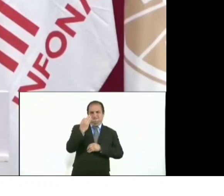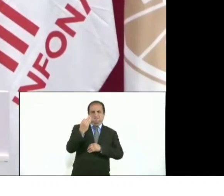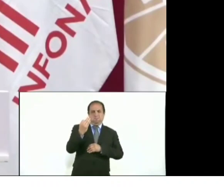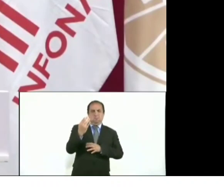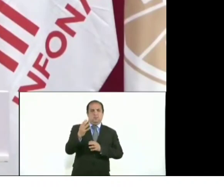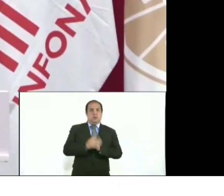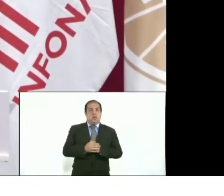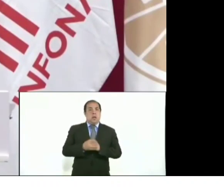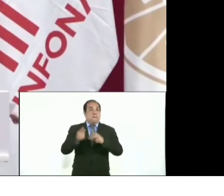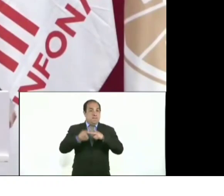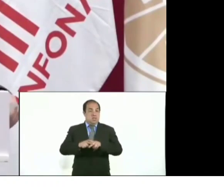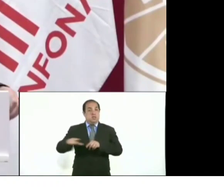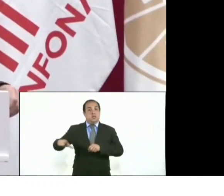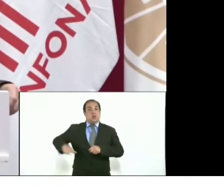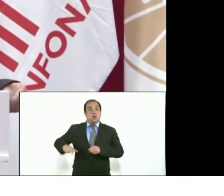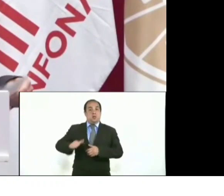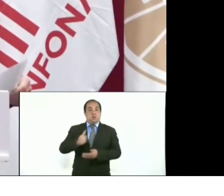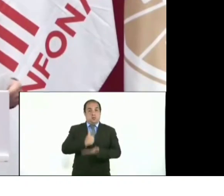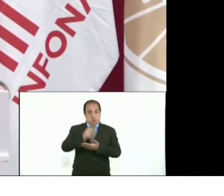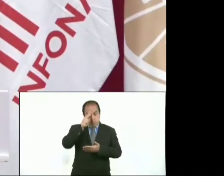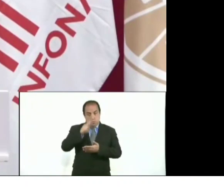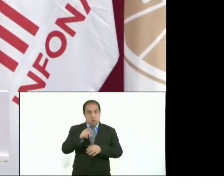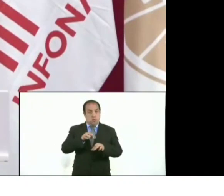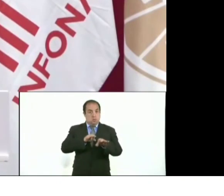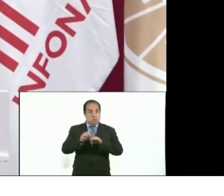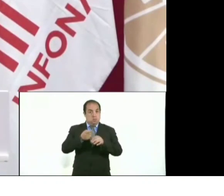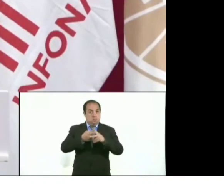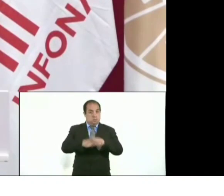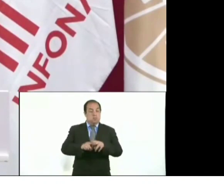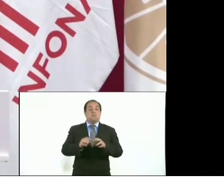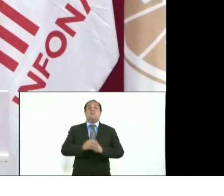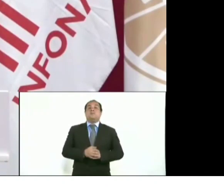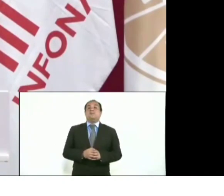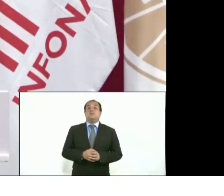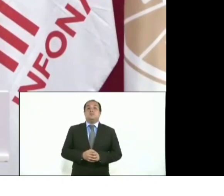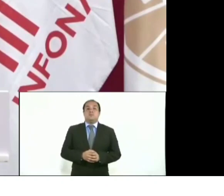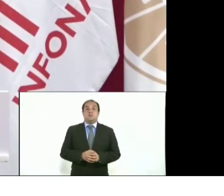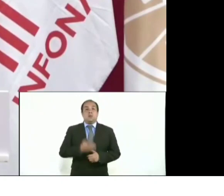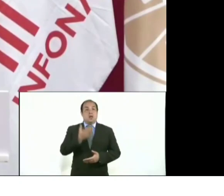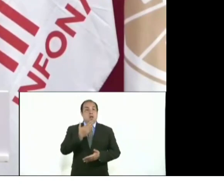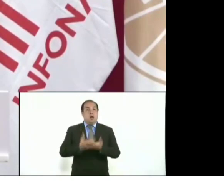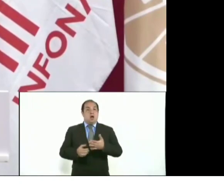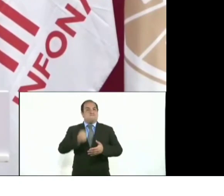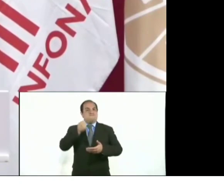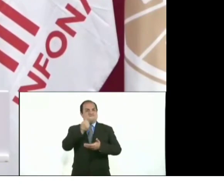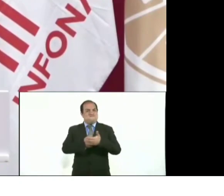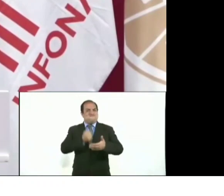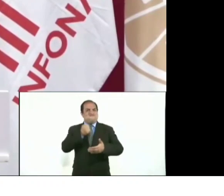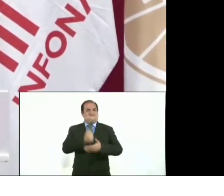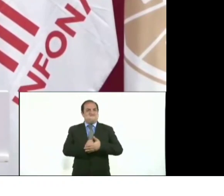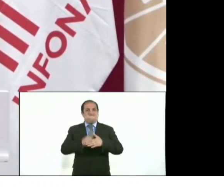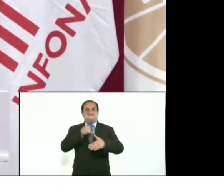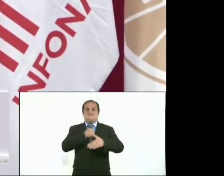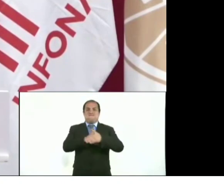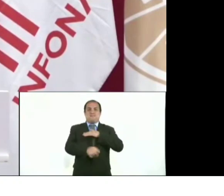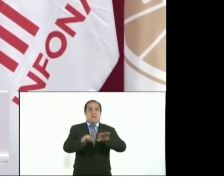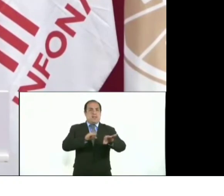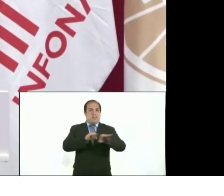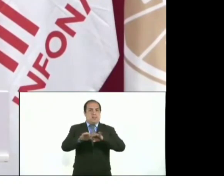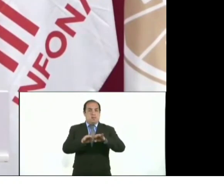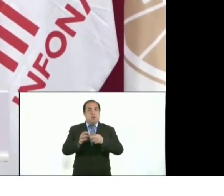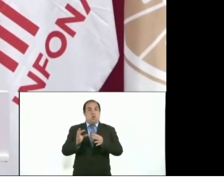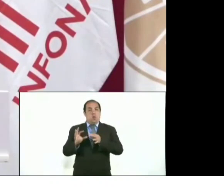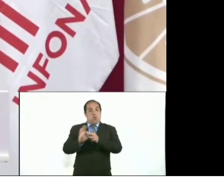que entramos al gobierno de la Ciudad de México, pero ahora vamos a intensificar el trabajo con el